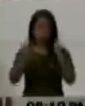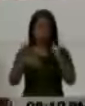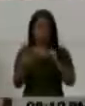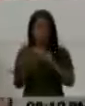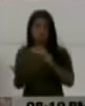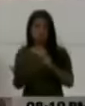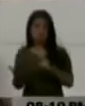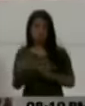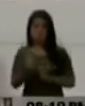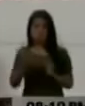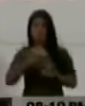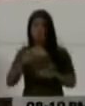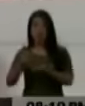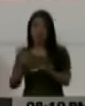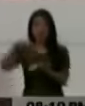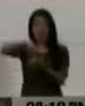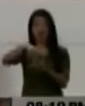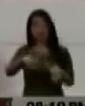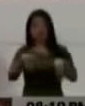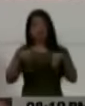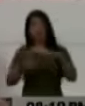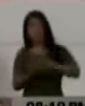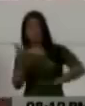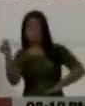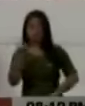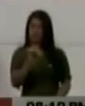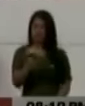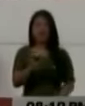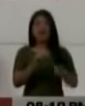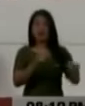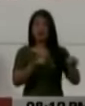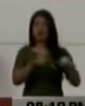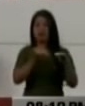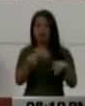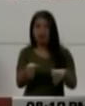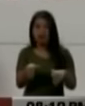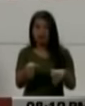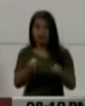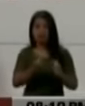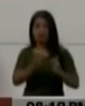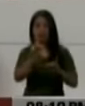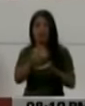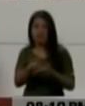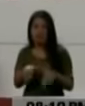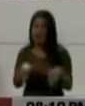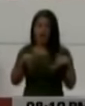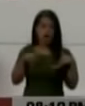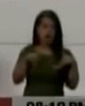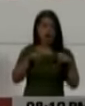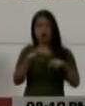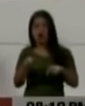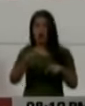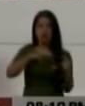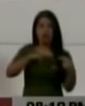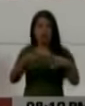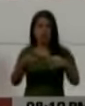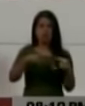Nosotros no nos vamos a parar. Ellos tienen un tiradero y encoge, de manera que agarran la carta que le mandó el señor